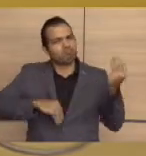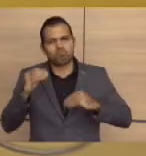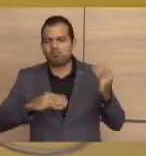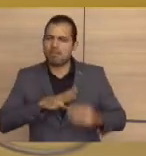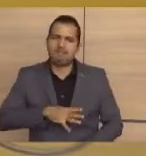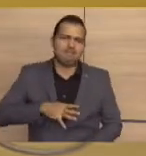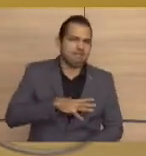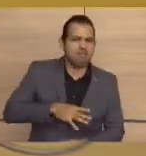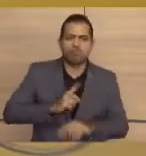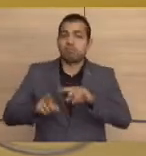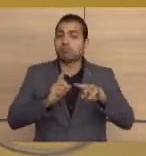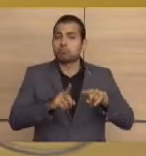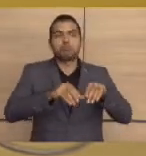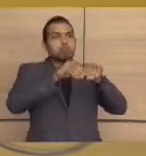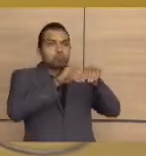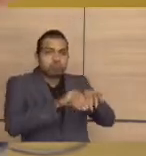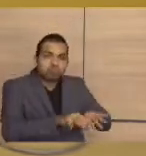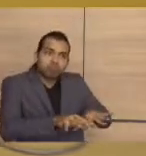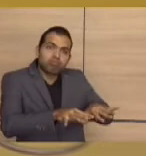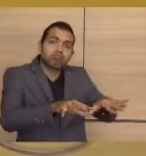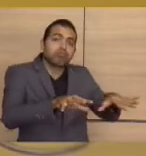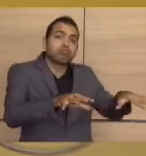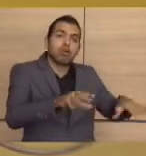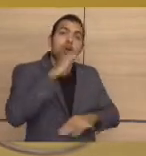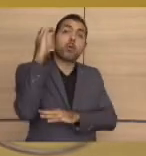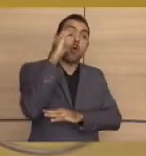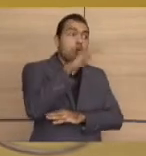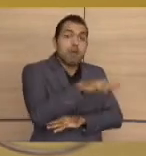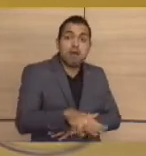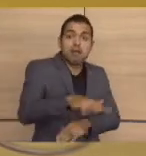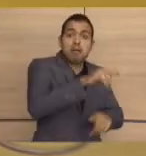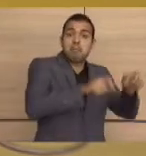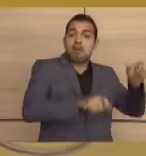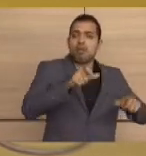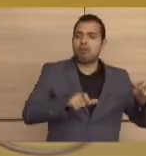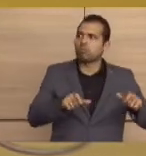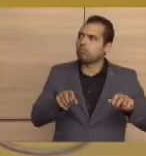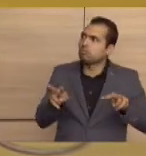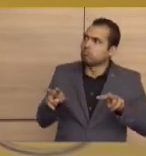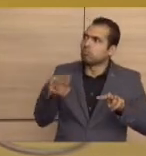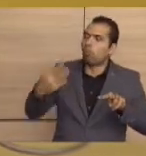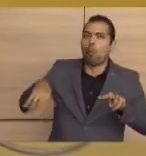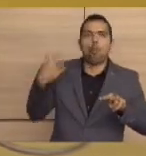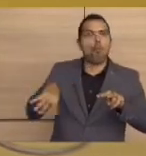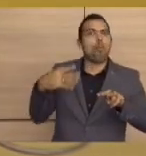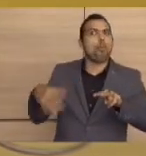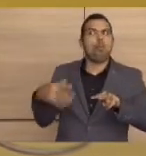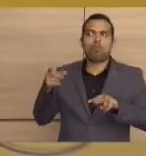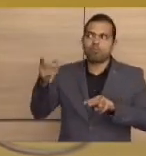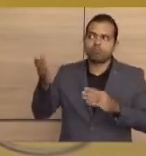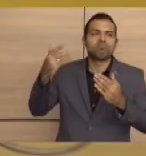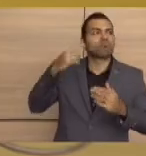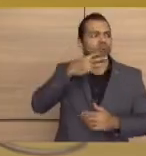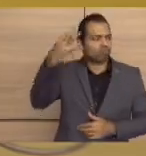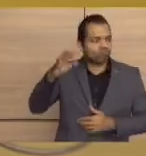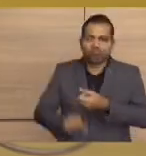unirnos, ahí entendimos la importancia de verdad trabajar como equipo, ¿no? No siempre vamos a ser mejores amigas y no se trata de